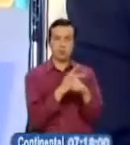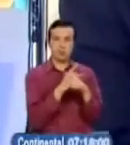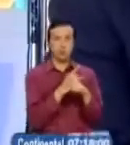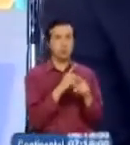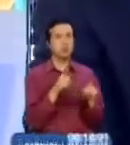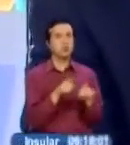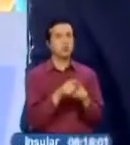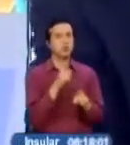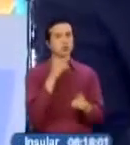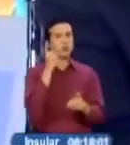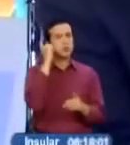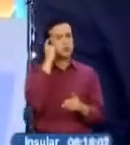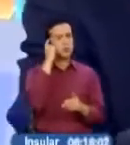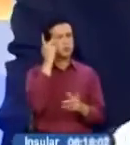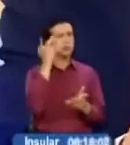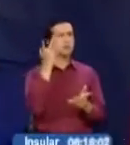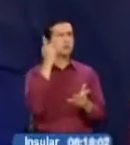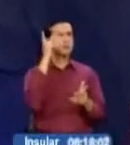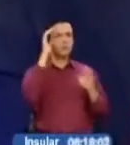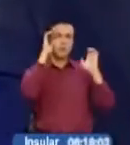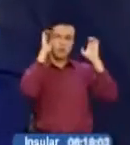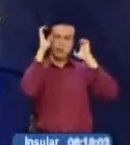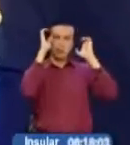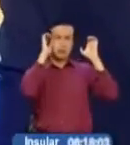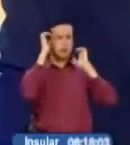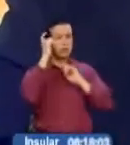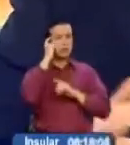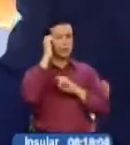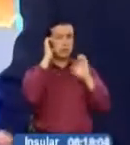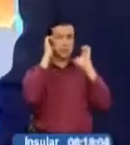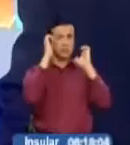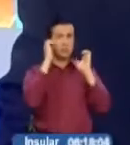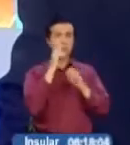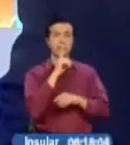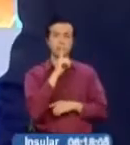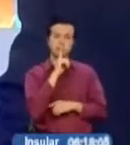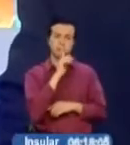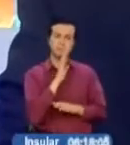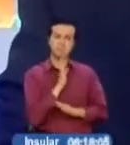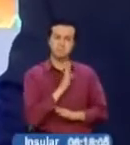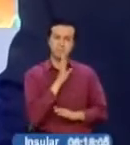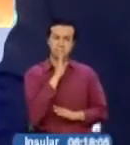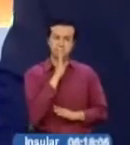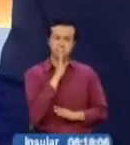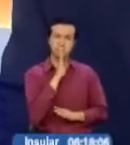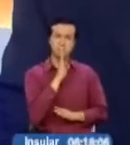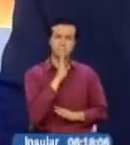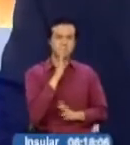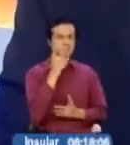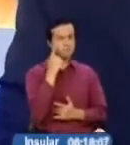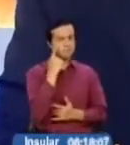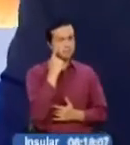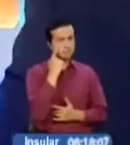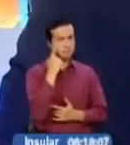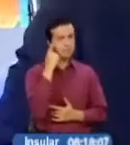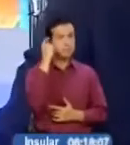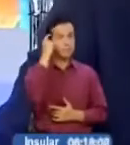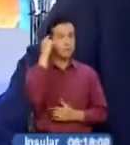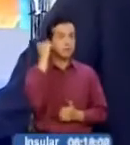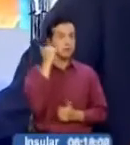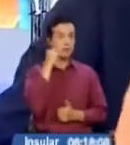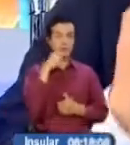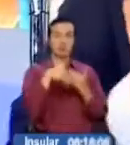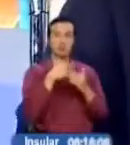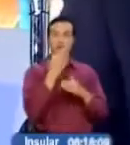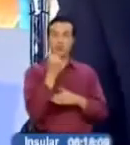esto podría ser una orientación estratégica también de prudencia del sector bancario, del sistema financiero, porque el momento